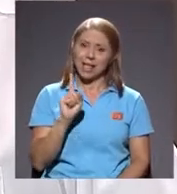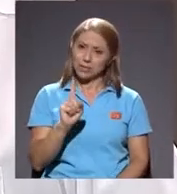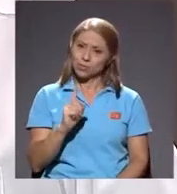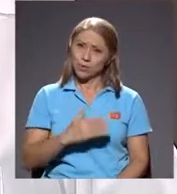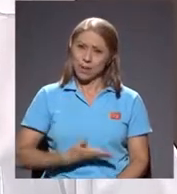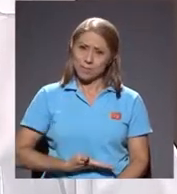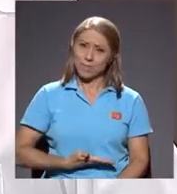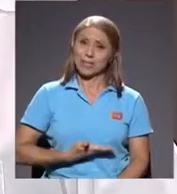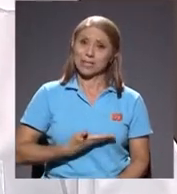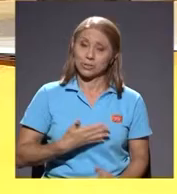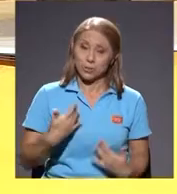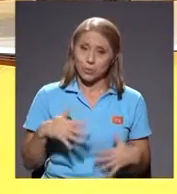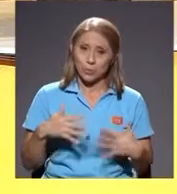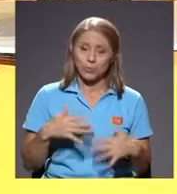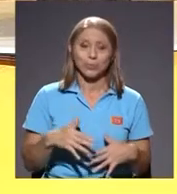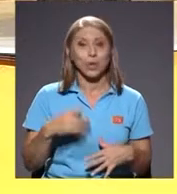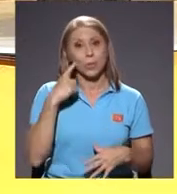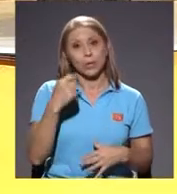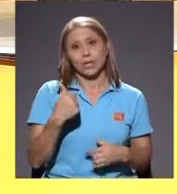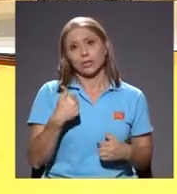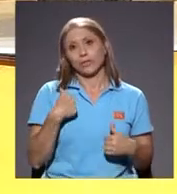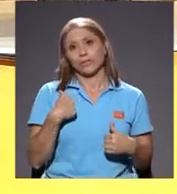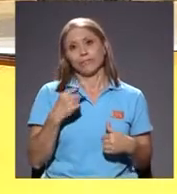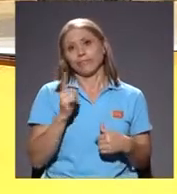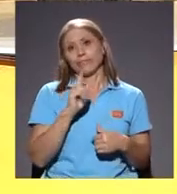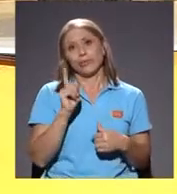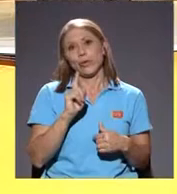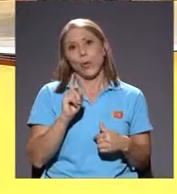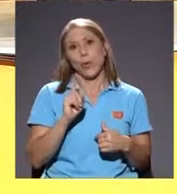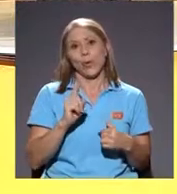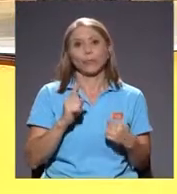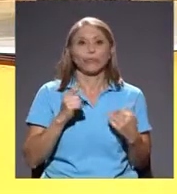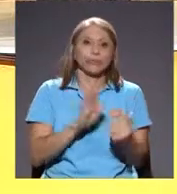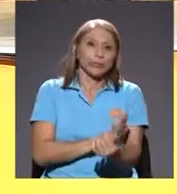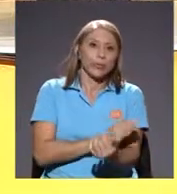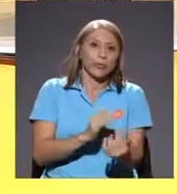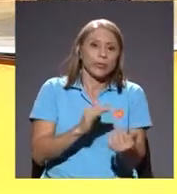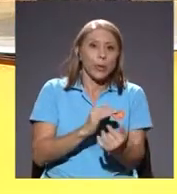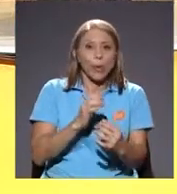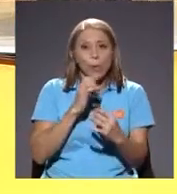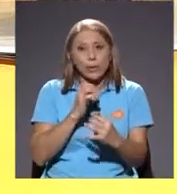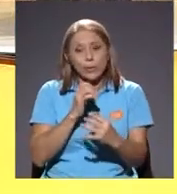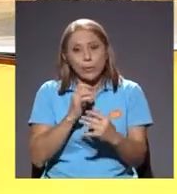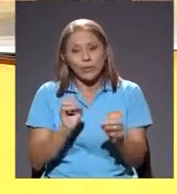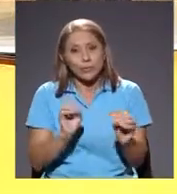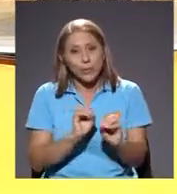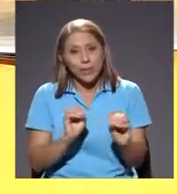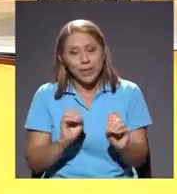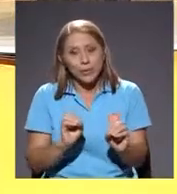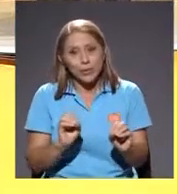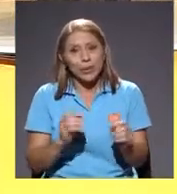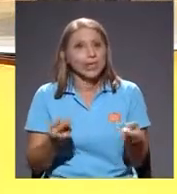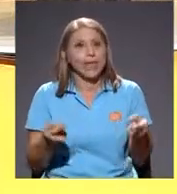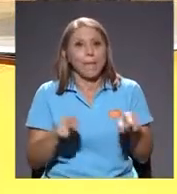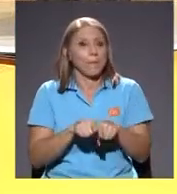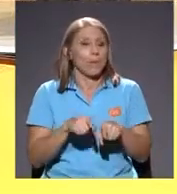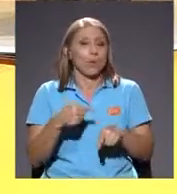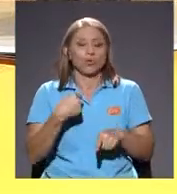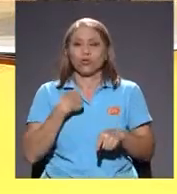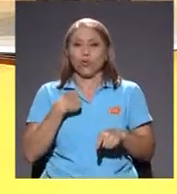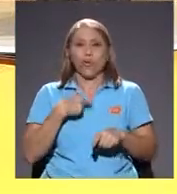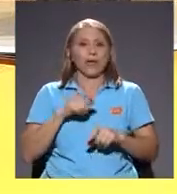muy osada porque yo no toco ningún instrumento ni hago y me dedico a la